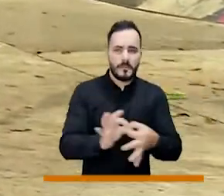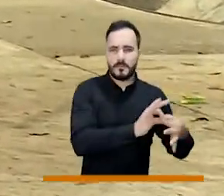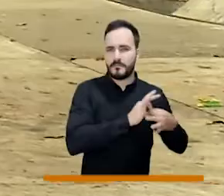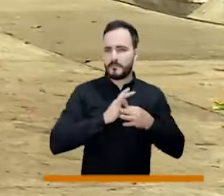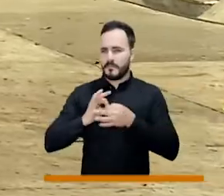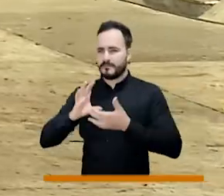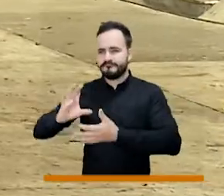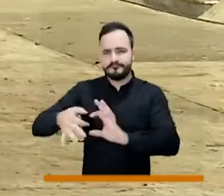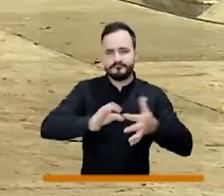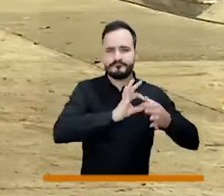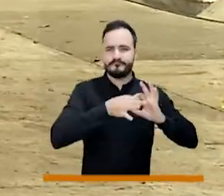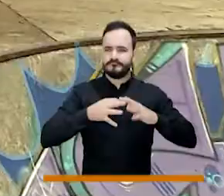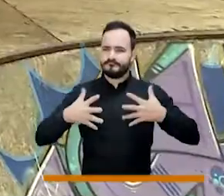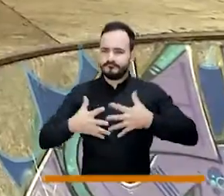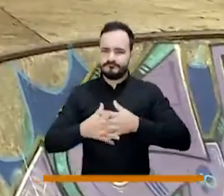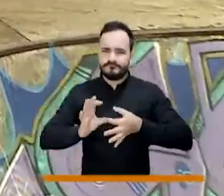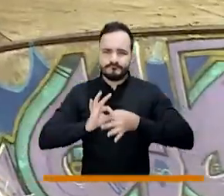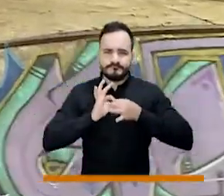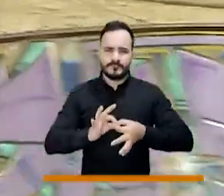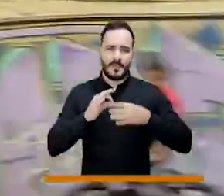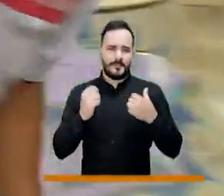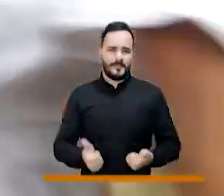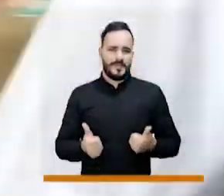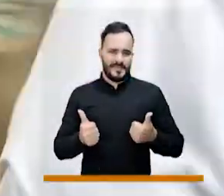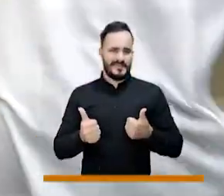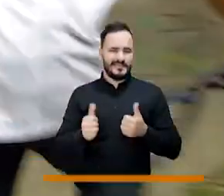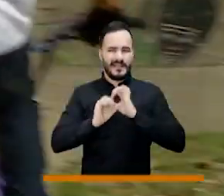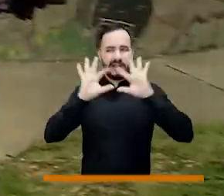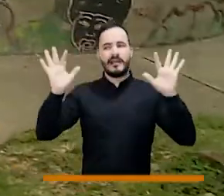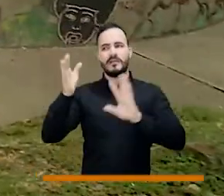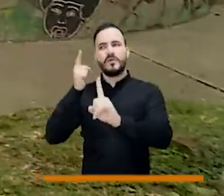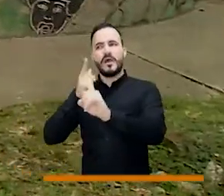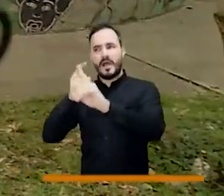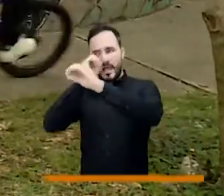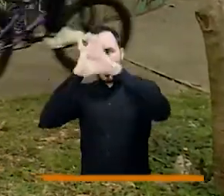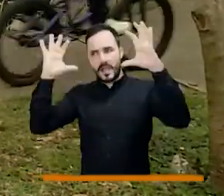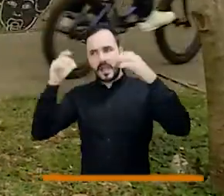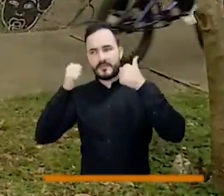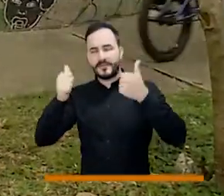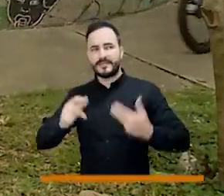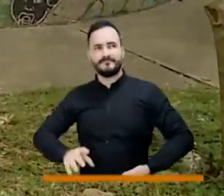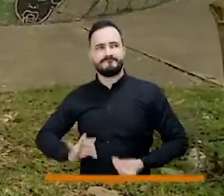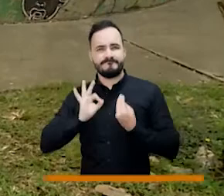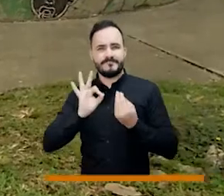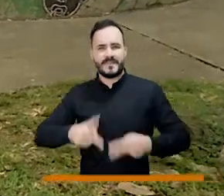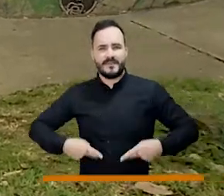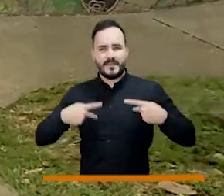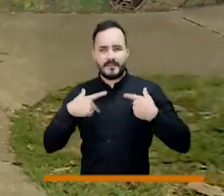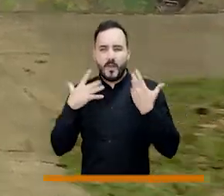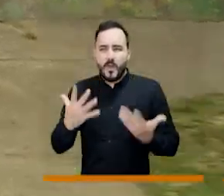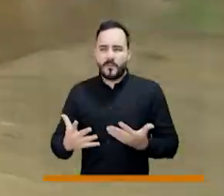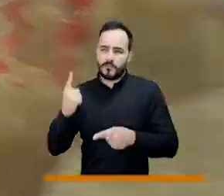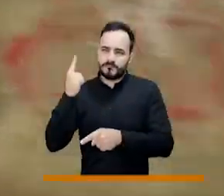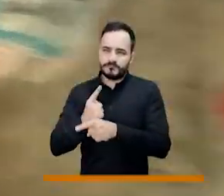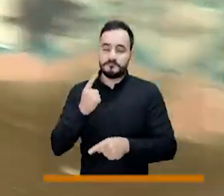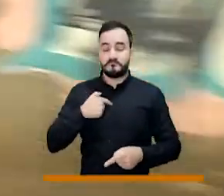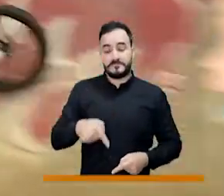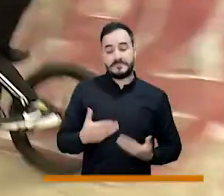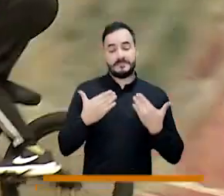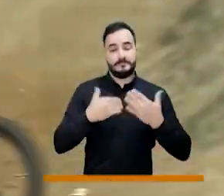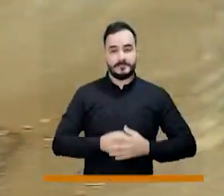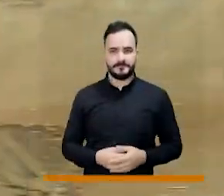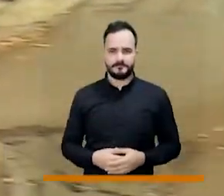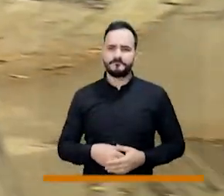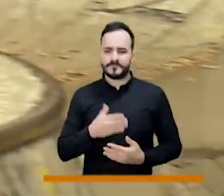integración, de articulación y de tener objetivos comunes para que todo vaya teniendo como una mejor calidad de vida. Edwin, usted